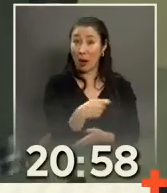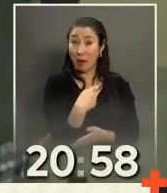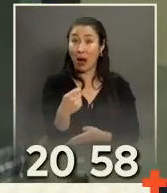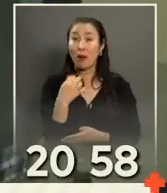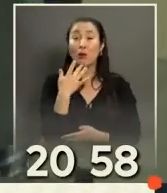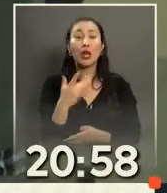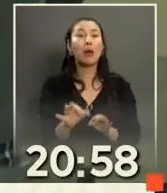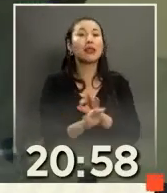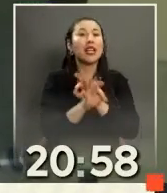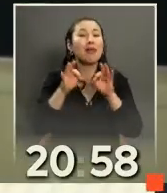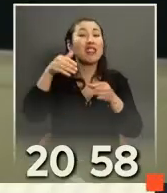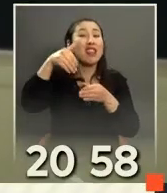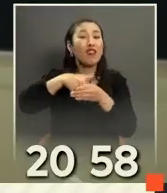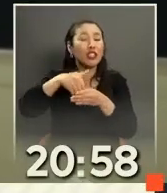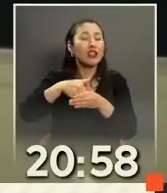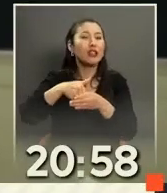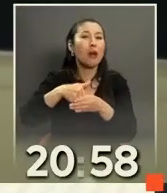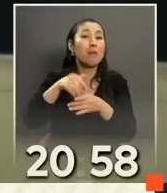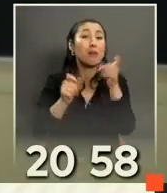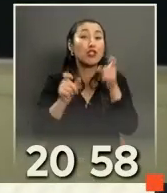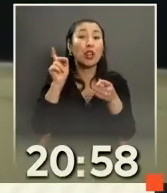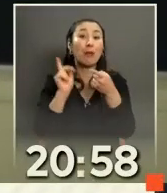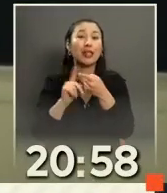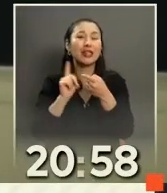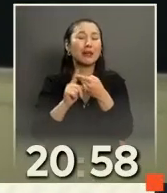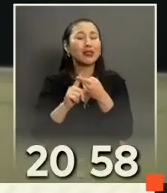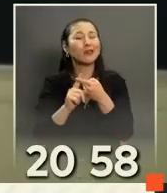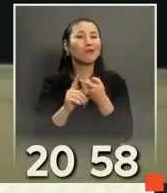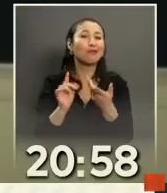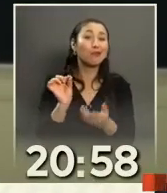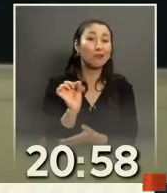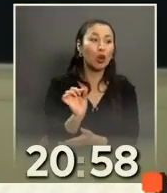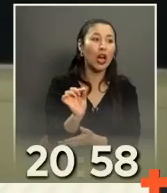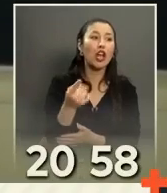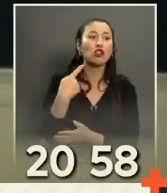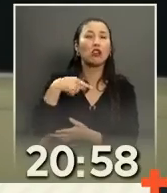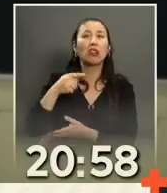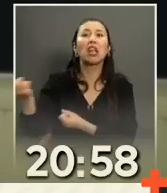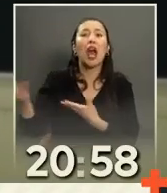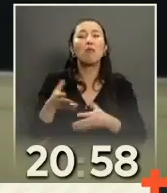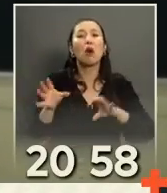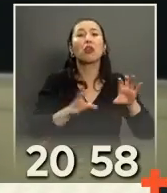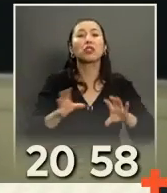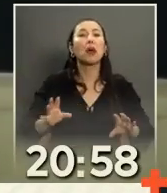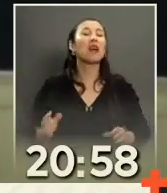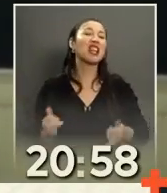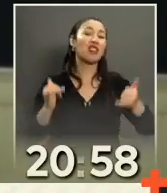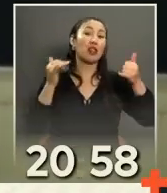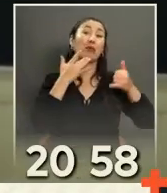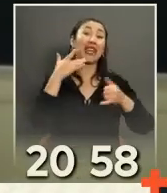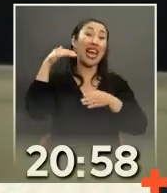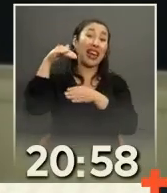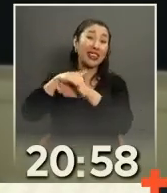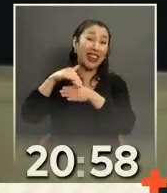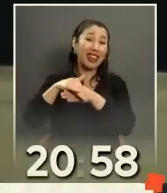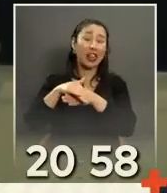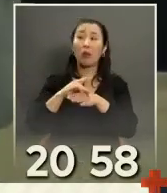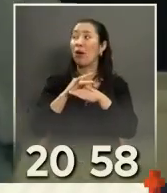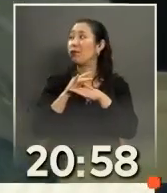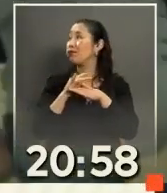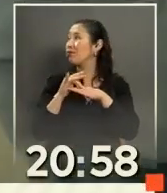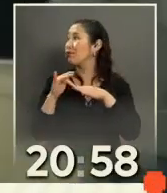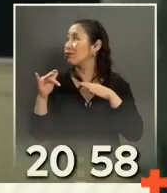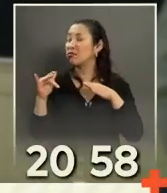tenemos poca convocatoria, traemos algo para divertirnos, especialmente la tarde que es una hora muchas veces muerta, como es, no viene nadie ahora, así